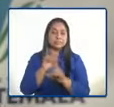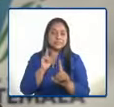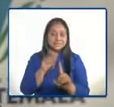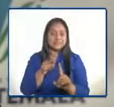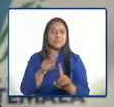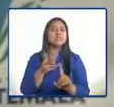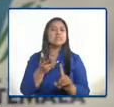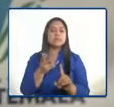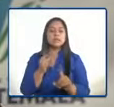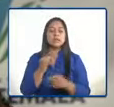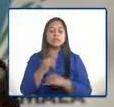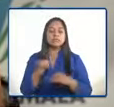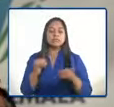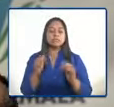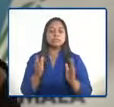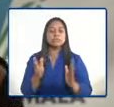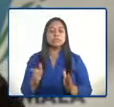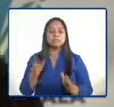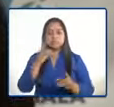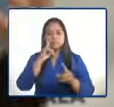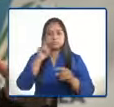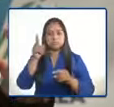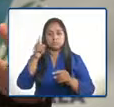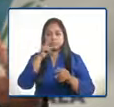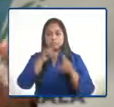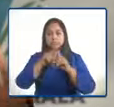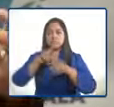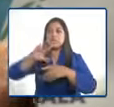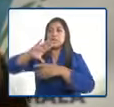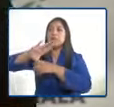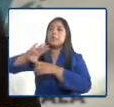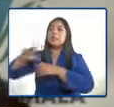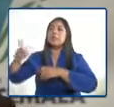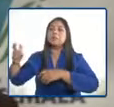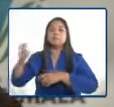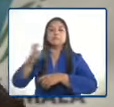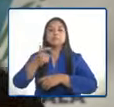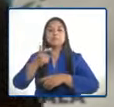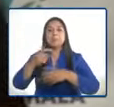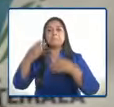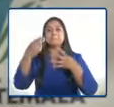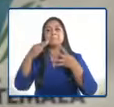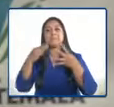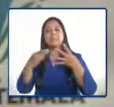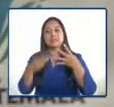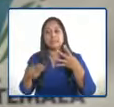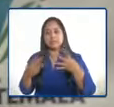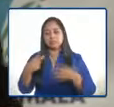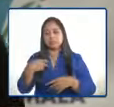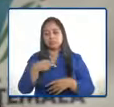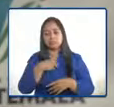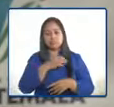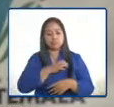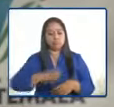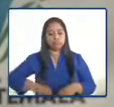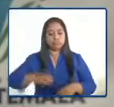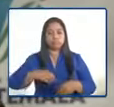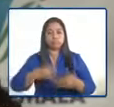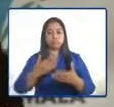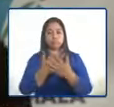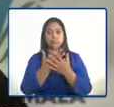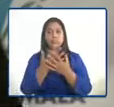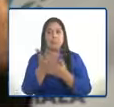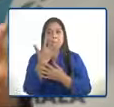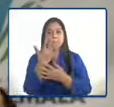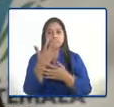con el Cuerpo de Ingenieros, y entonces lo que hace la Embajada de Estados Unidos es poner el material y nosotros como Estado ponemos la mano de obra,